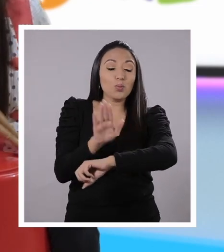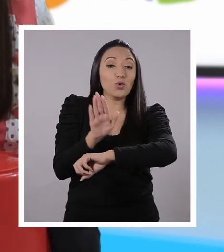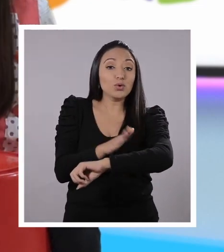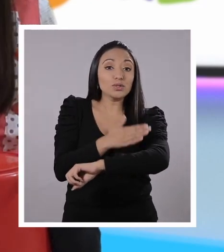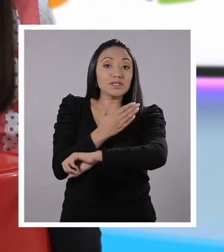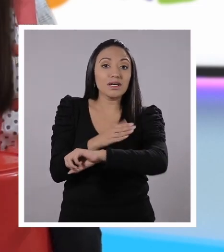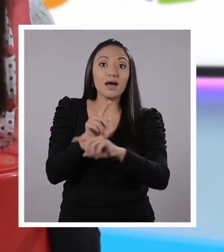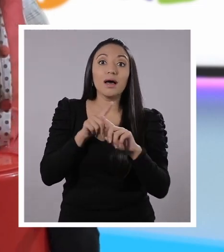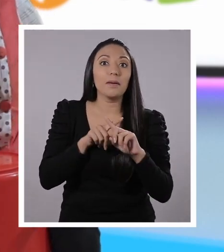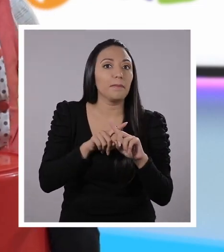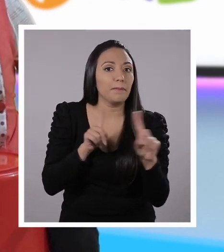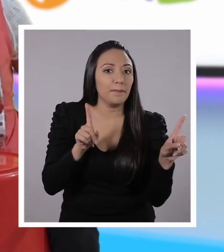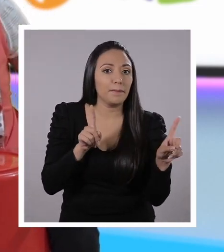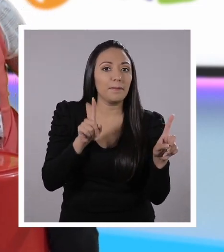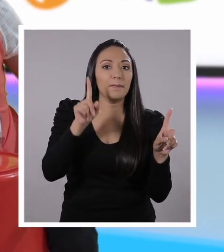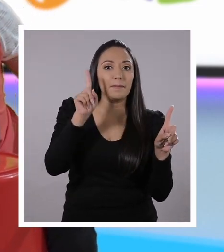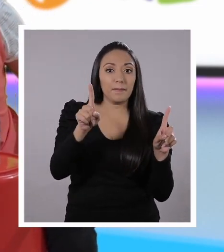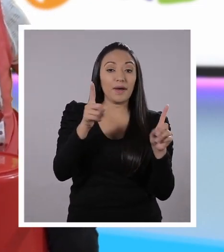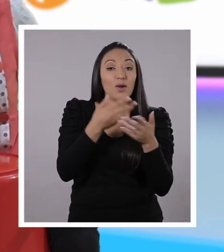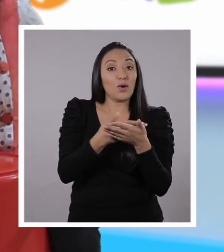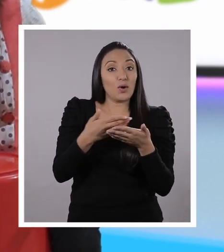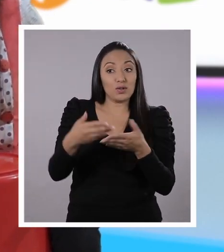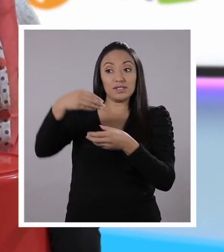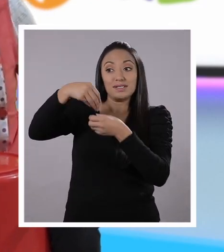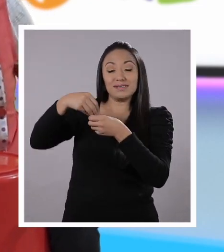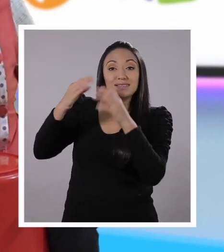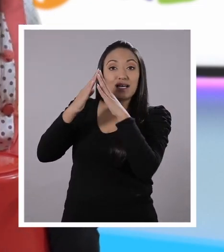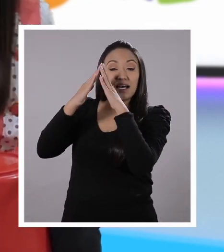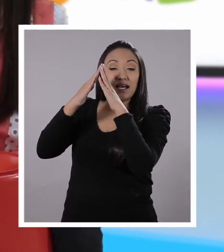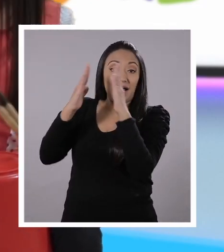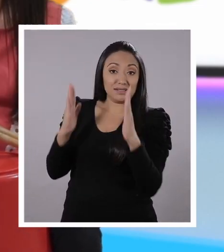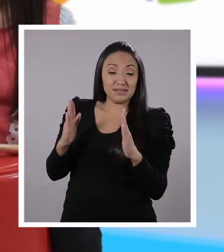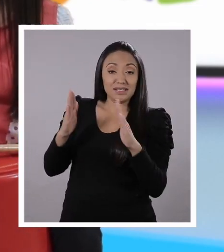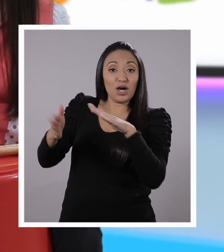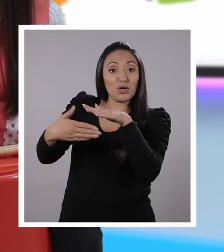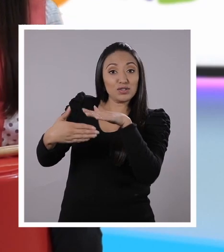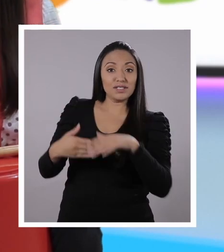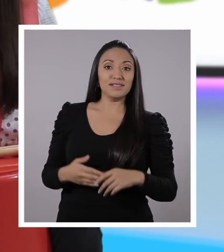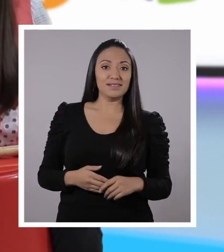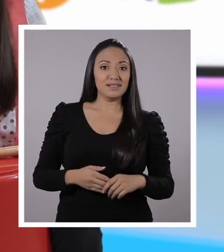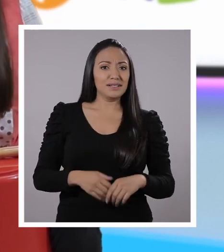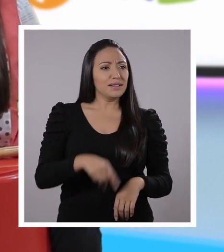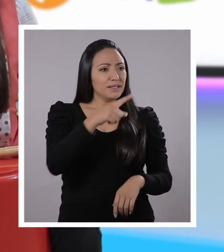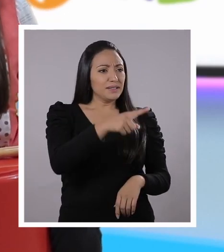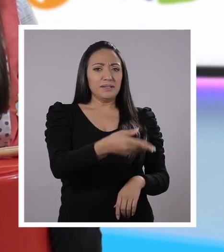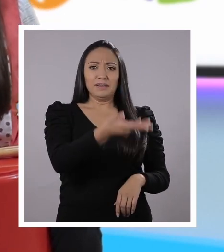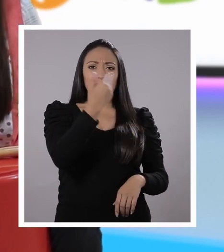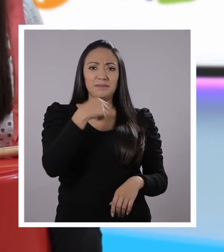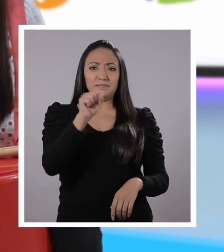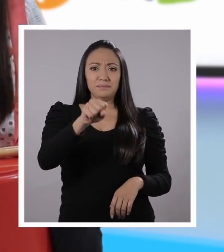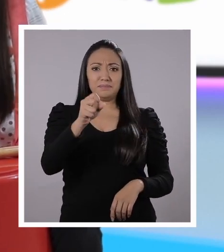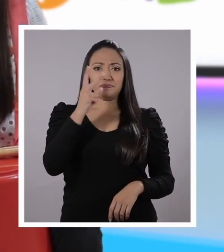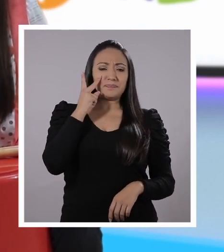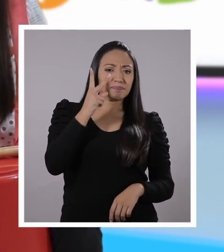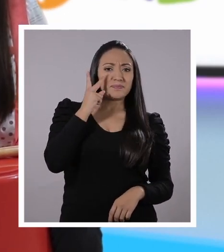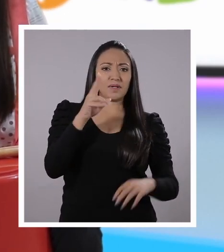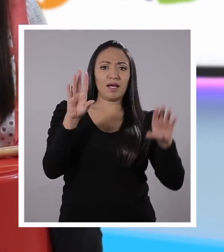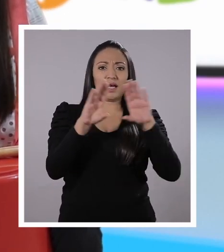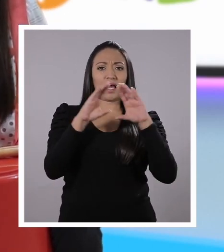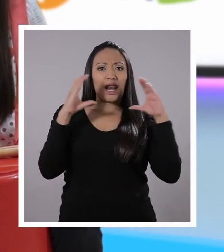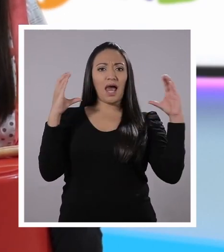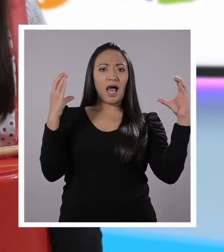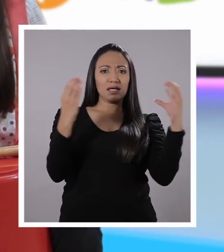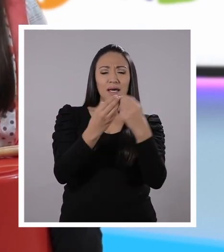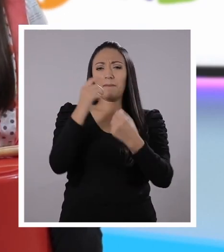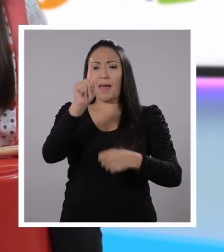música, pero sin olvidar nuestros queridos utensilios y cubiertos. ¡Ay, Monse, me encanta! ¿Qué te parece si nos vamos a ver